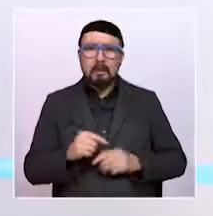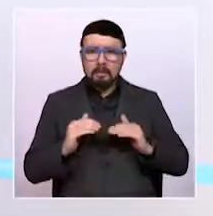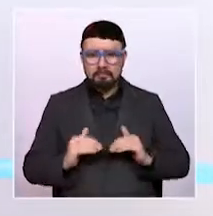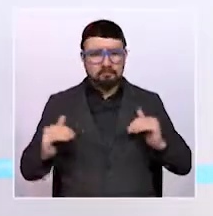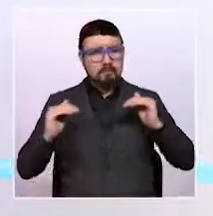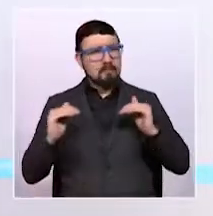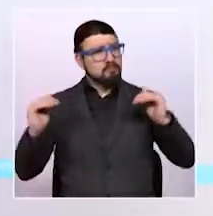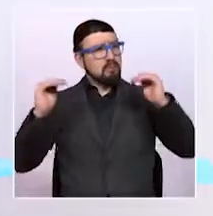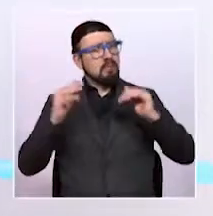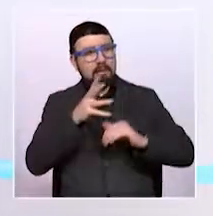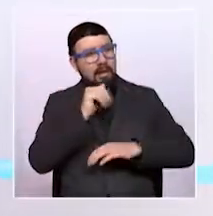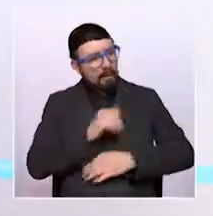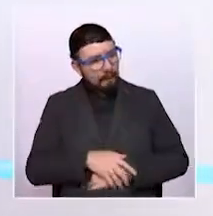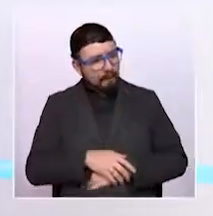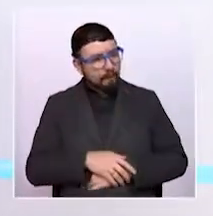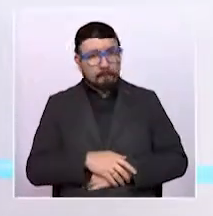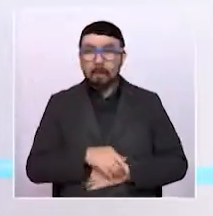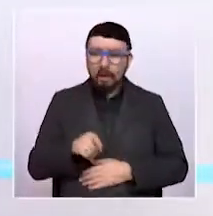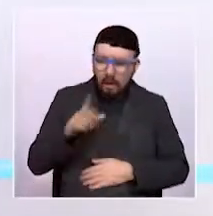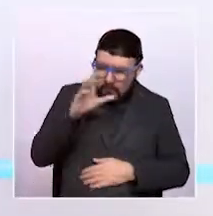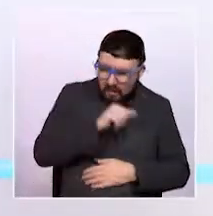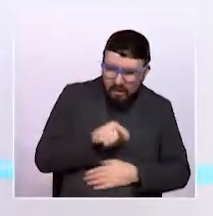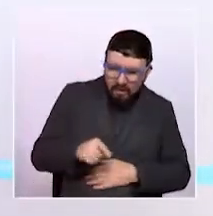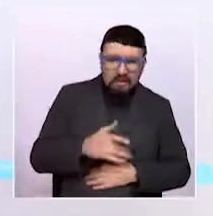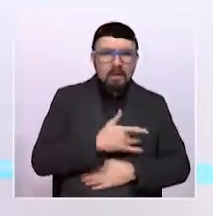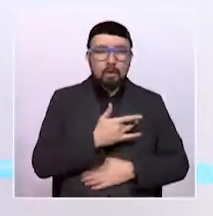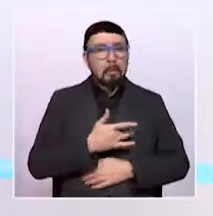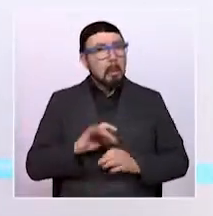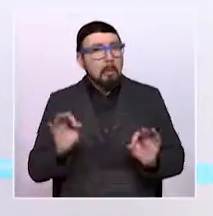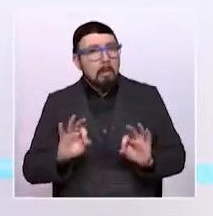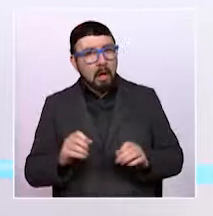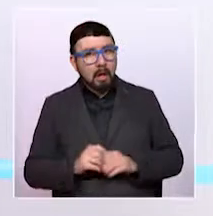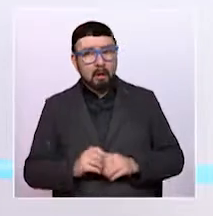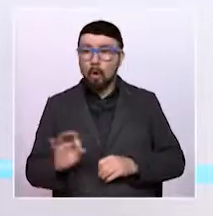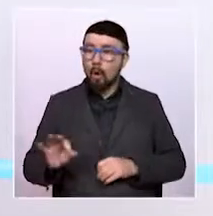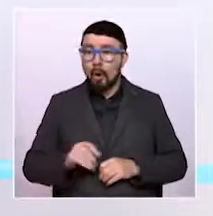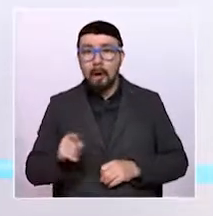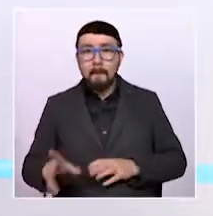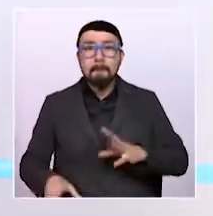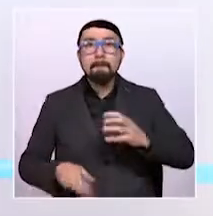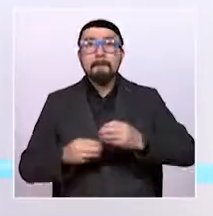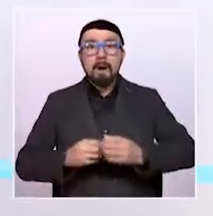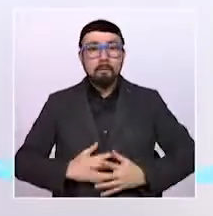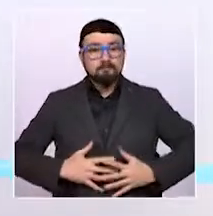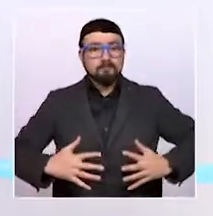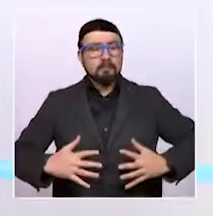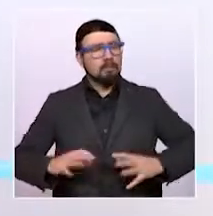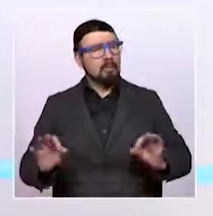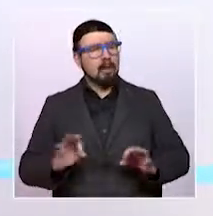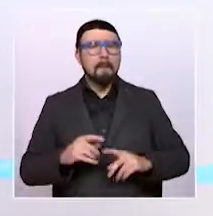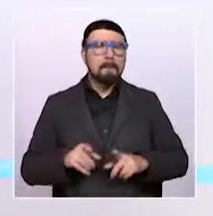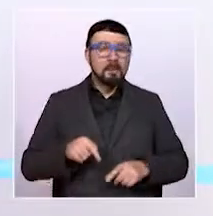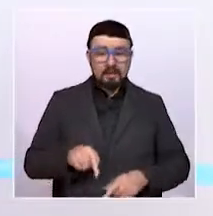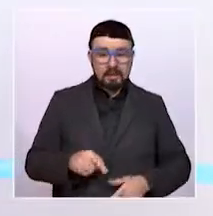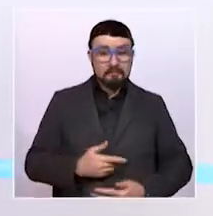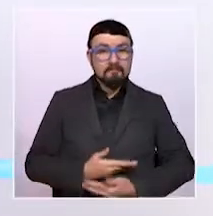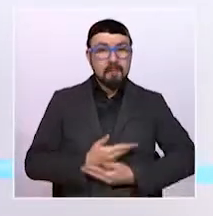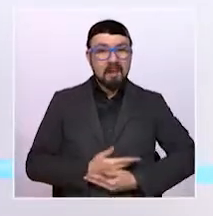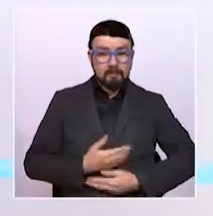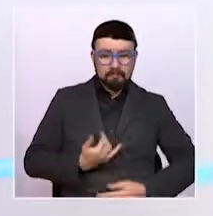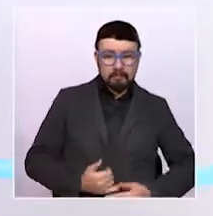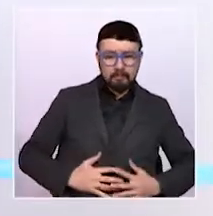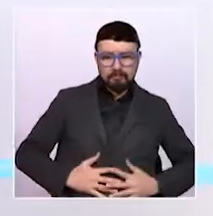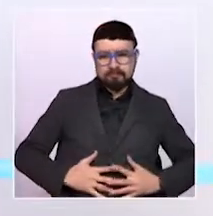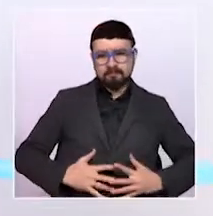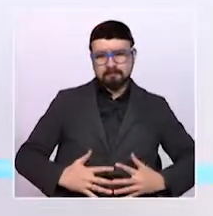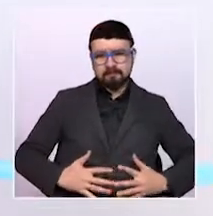la mamá más que síntomas no va a tener y eso tampoco la va a ser a aumentar más durante el embarazo pero si hace que su bebé tenga transtornos o